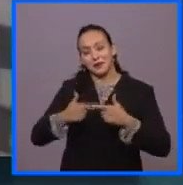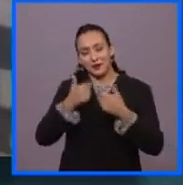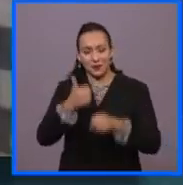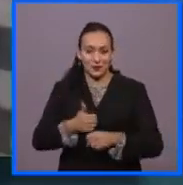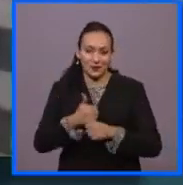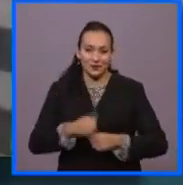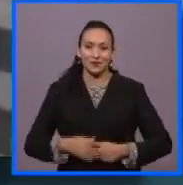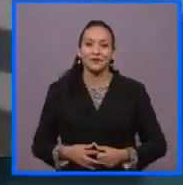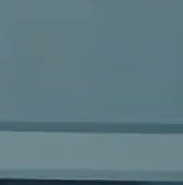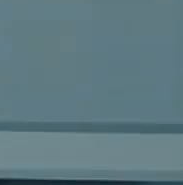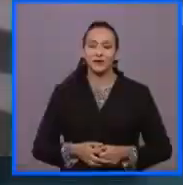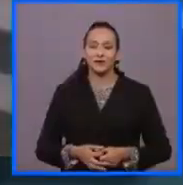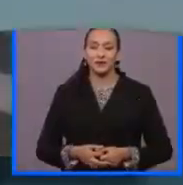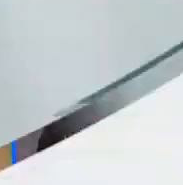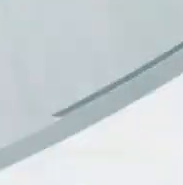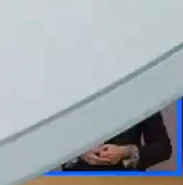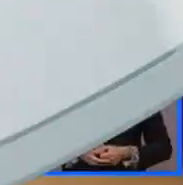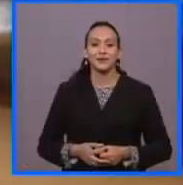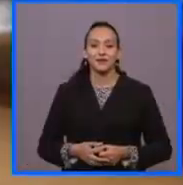vulnerabilidad.